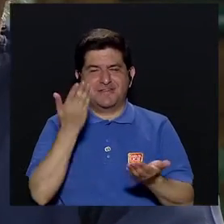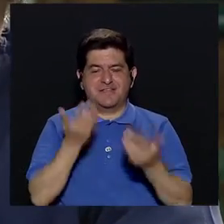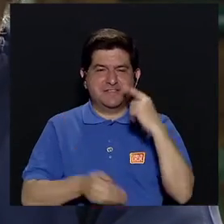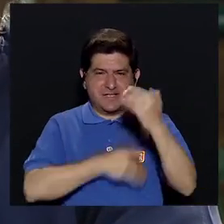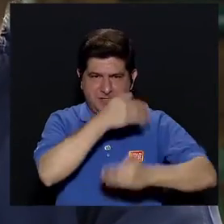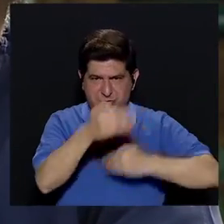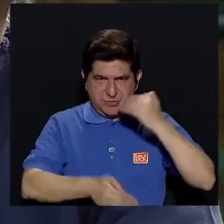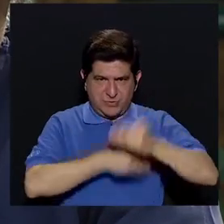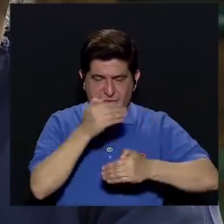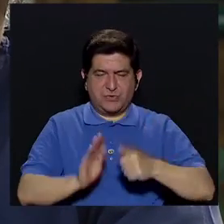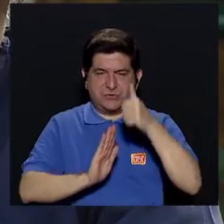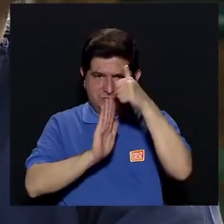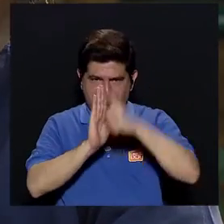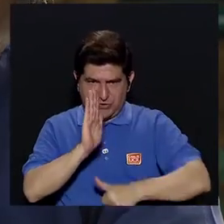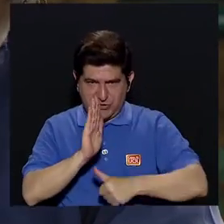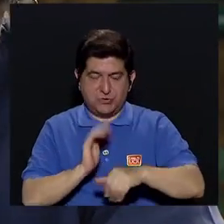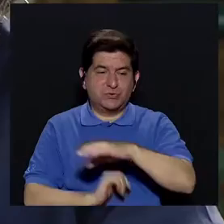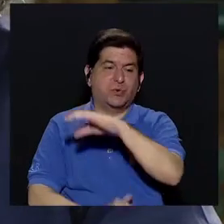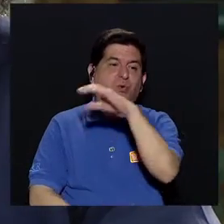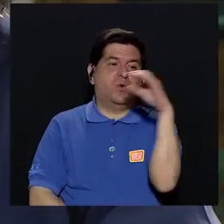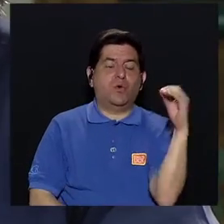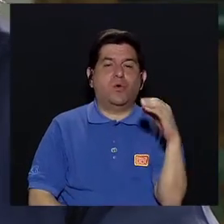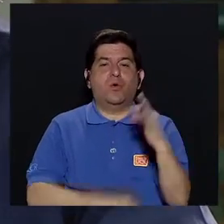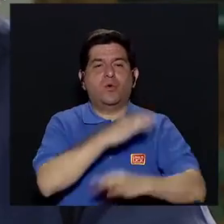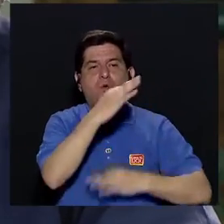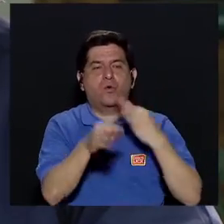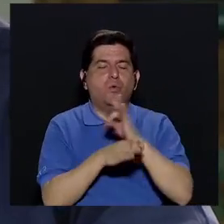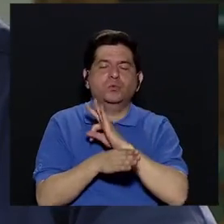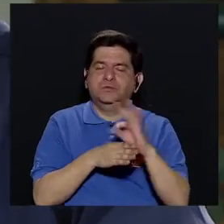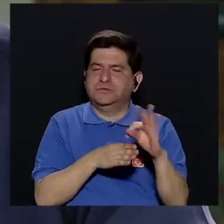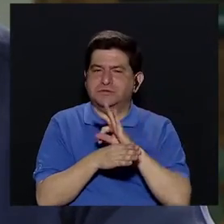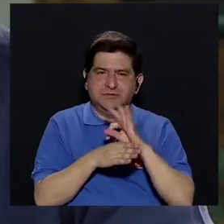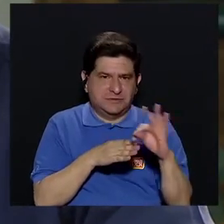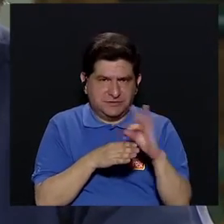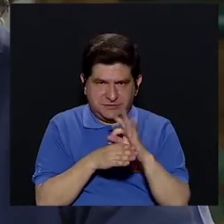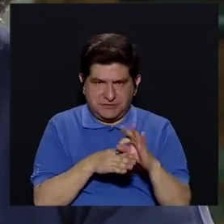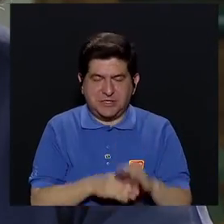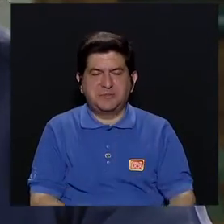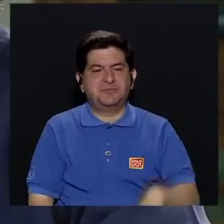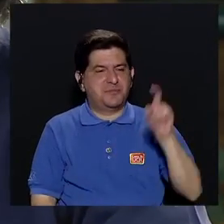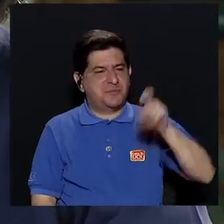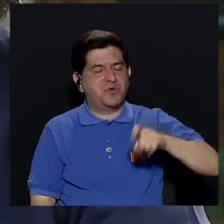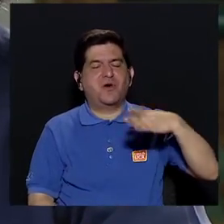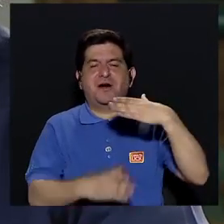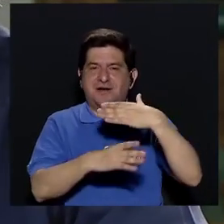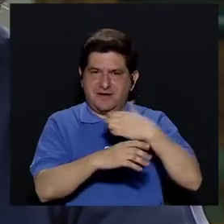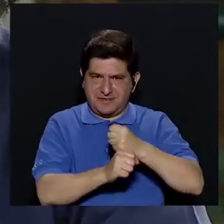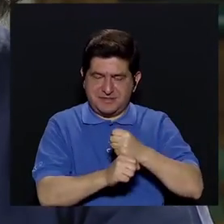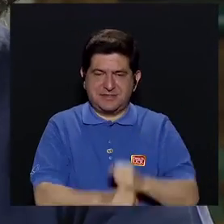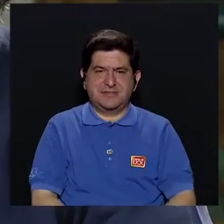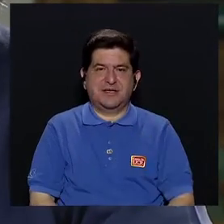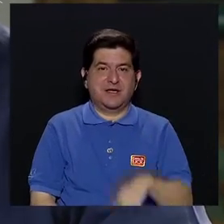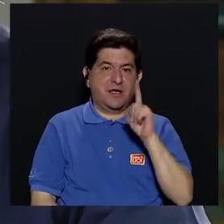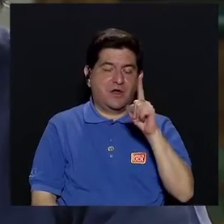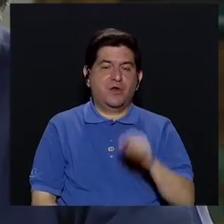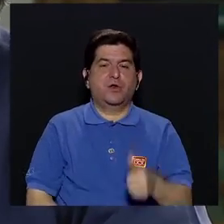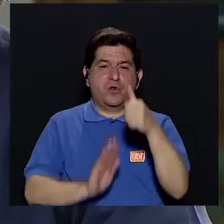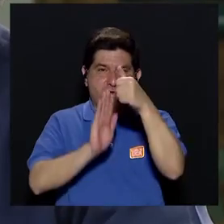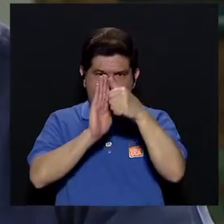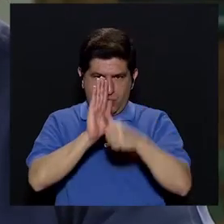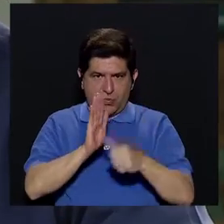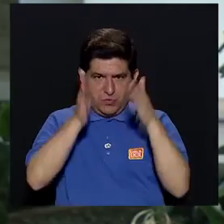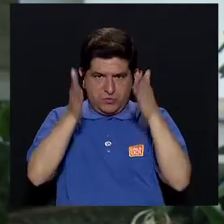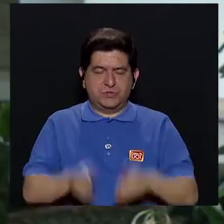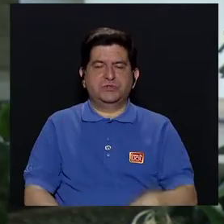tal procedimiento quirúrgico o tal tipo de tratamiento debe ser realizado por un